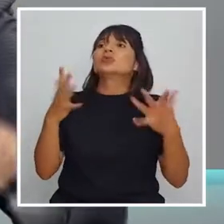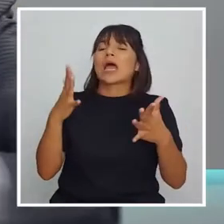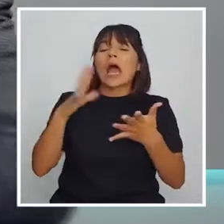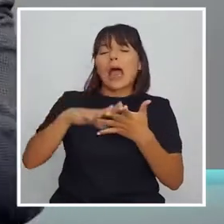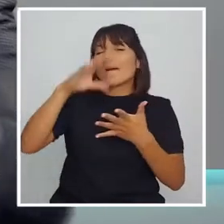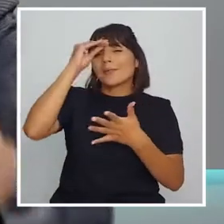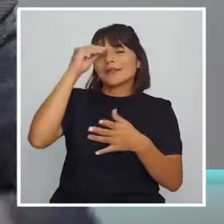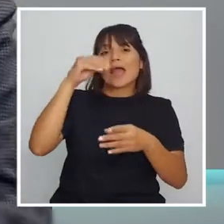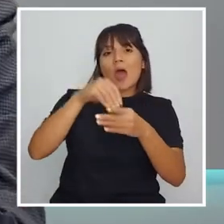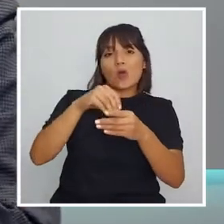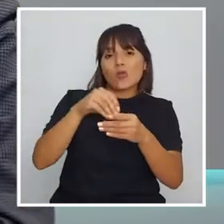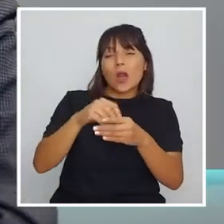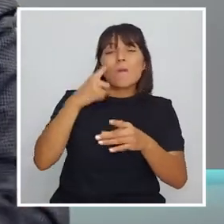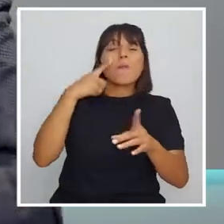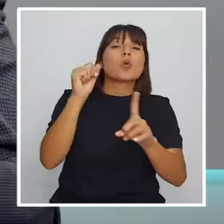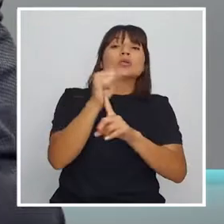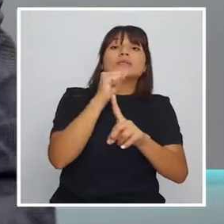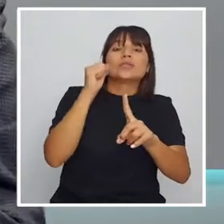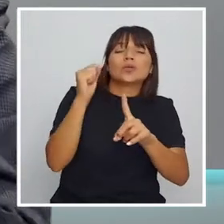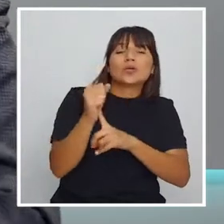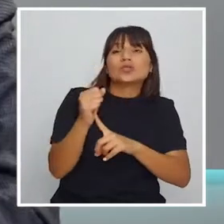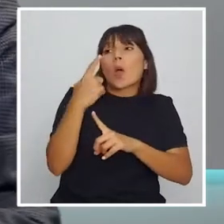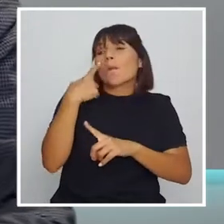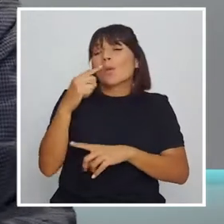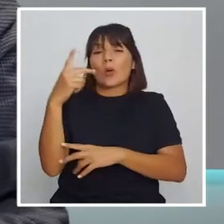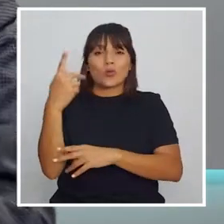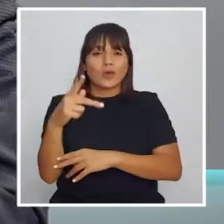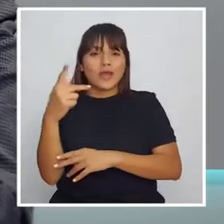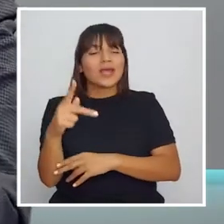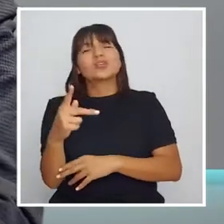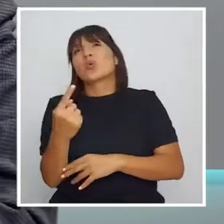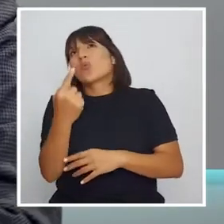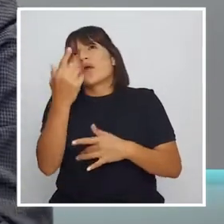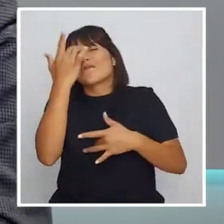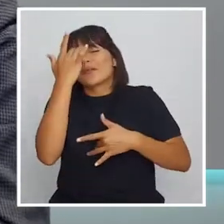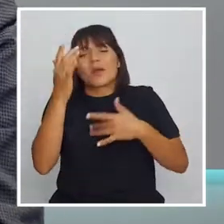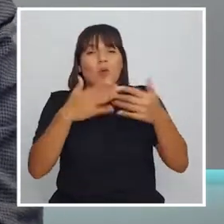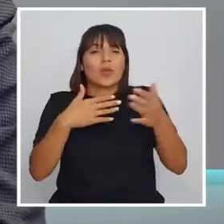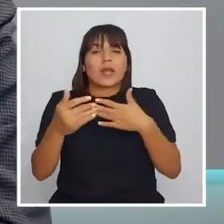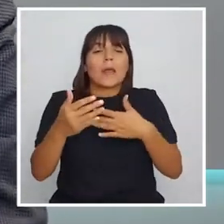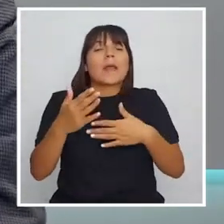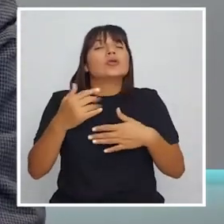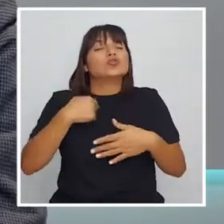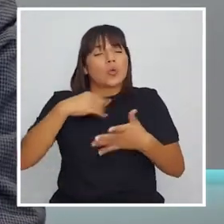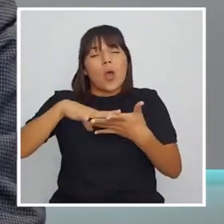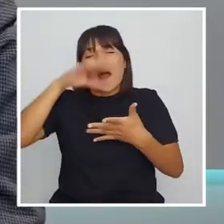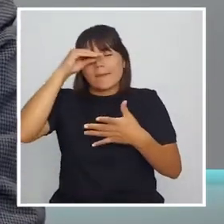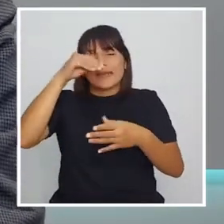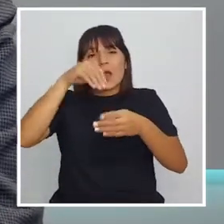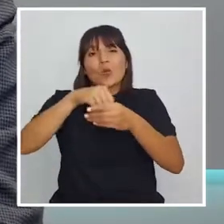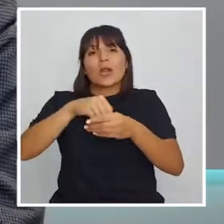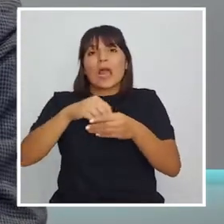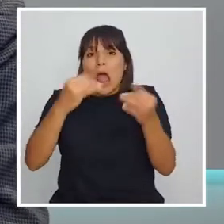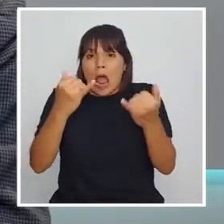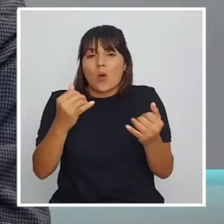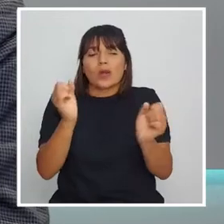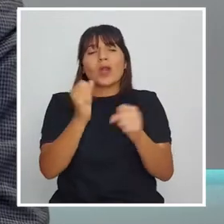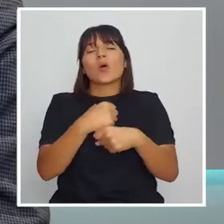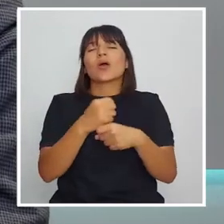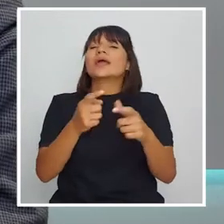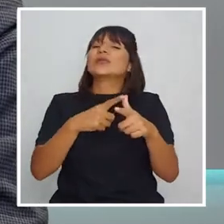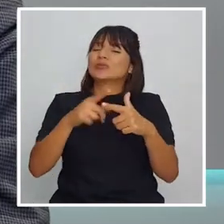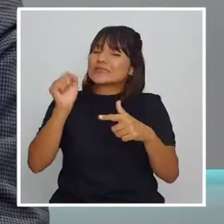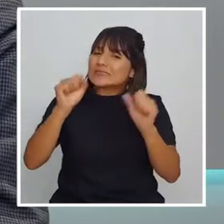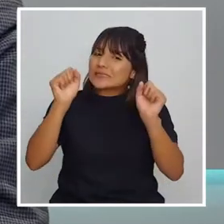la situación, los riesgos, una enfermedad, lo que sea, me enseñó a ahorrar y lo estoy haciendo. De manera que entonces sí se puede ahorrar. En segundo